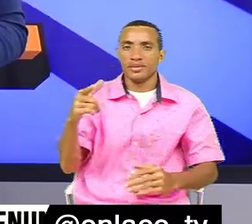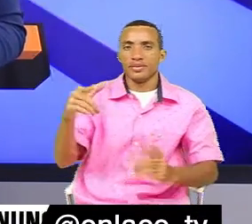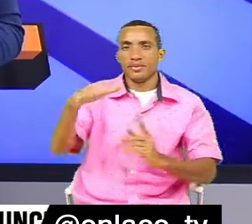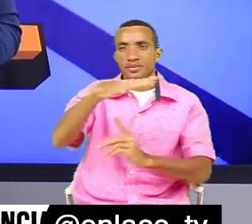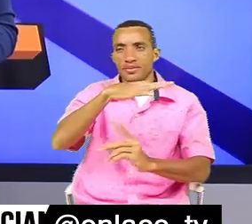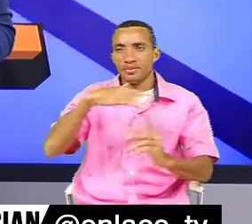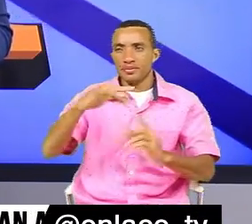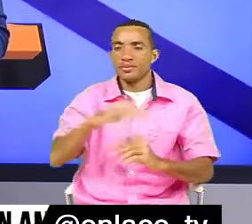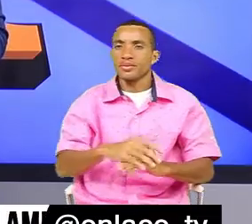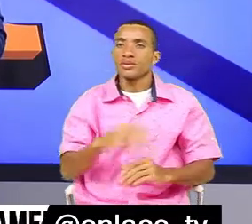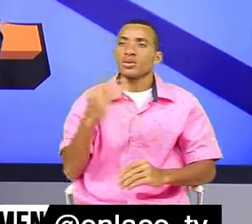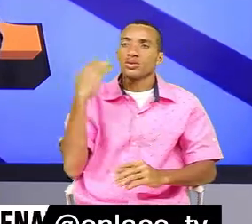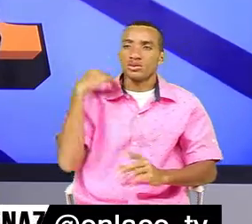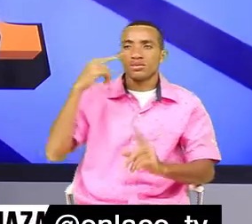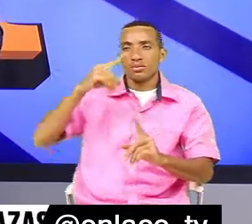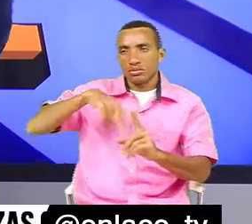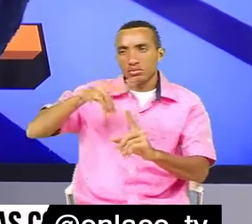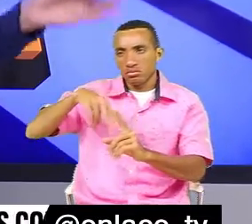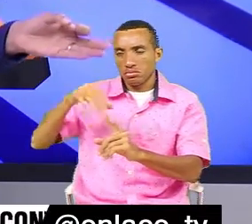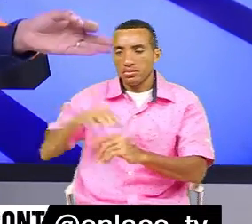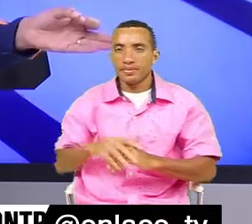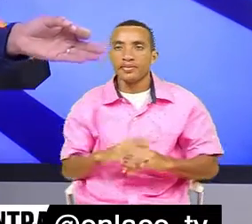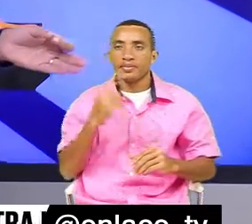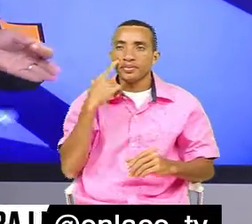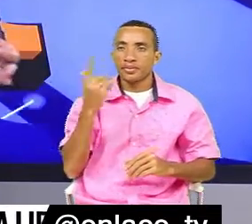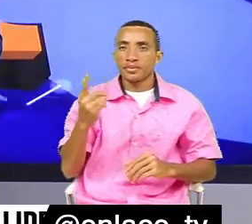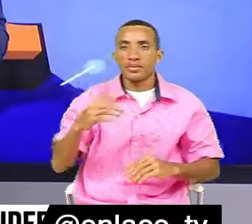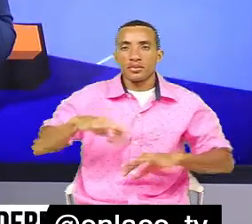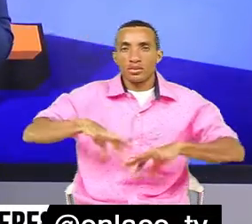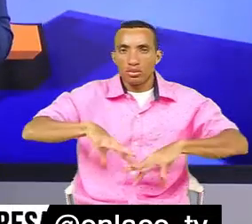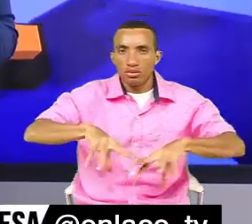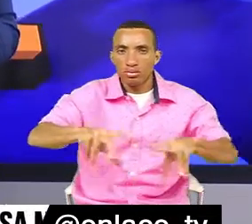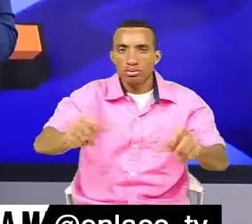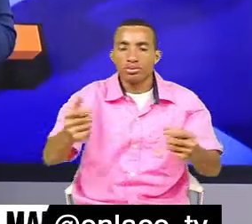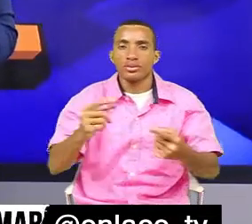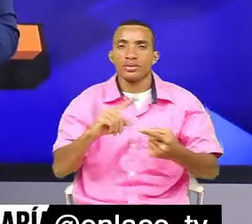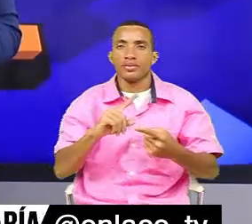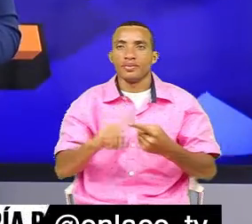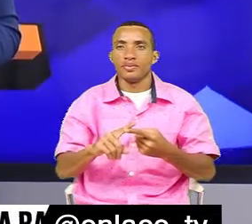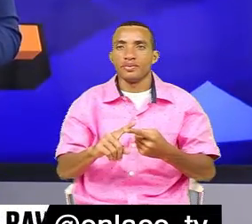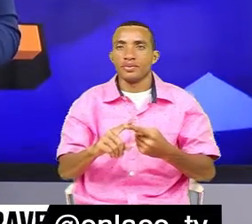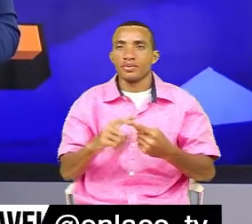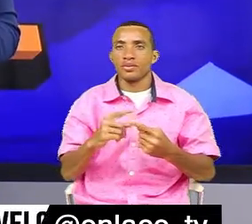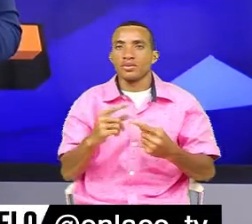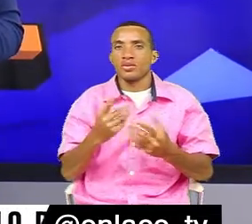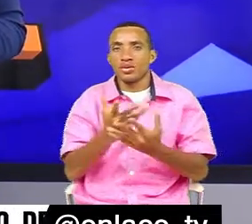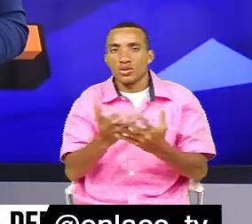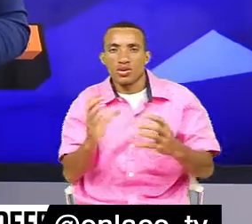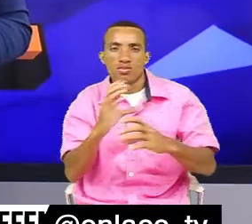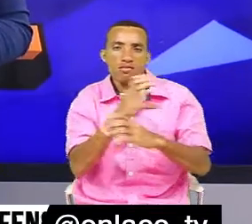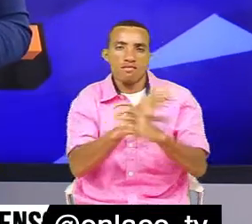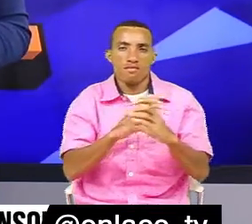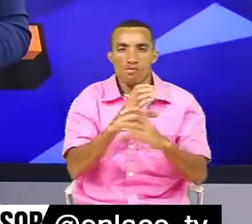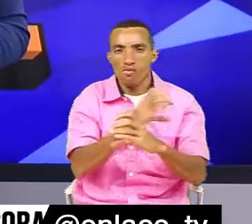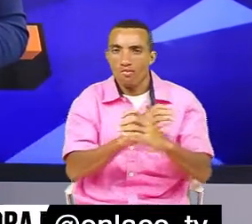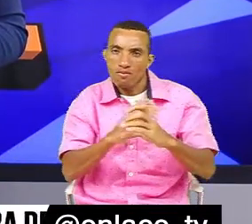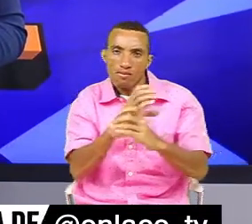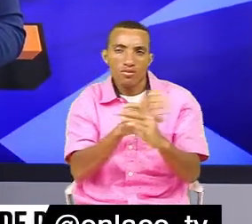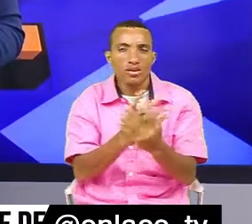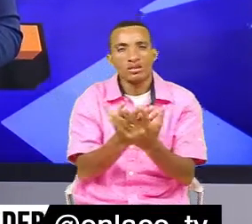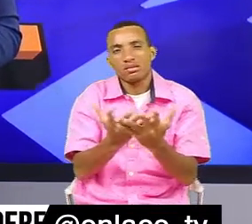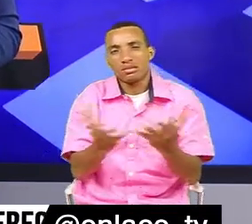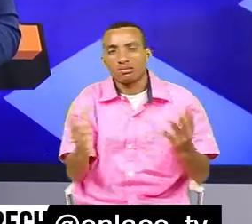registrando ya hace varios meses en este sector. Desde robos hasta escenas de relaciones sexuales en vía pública han